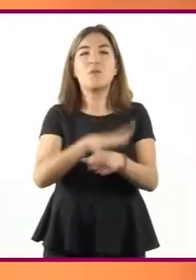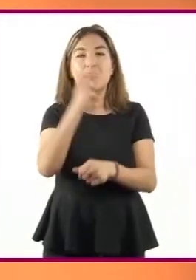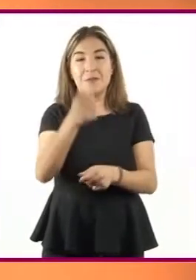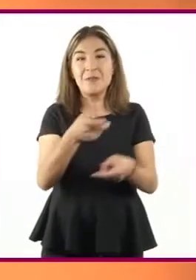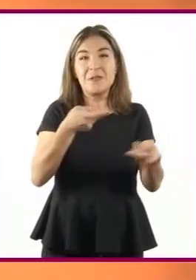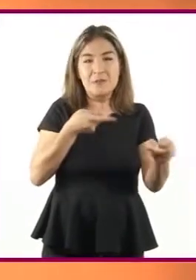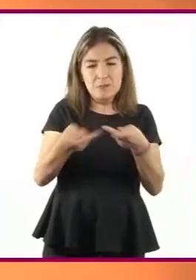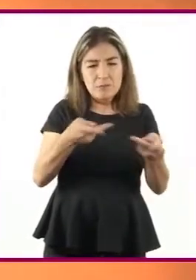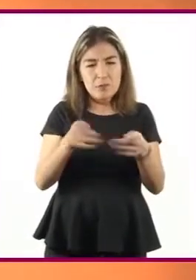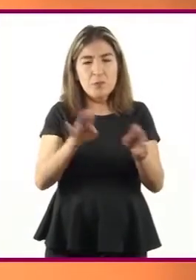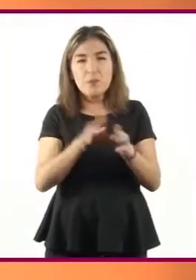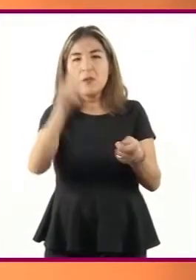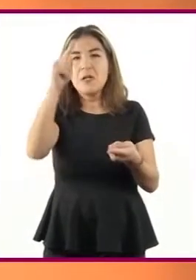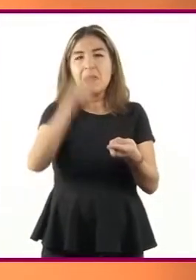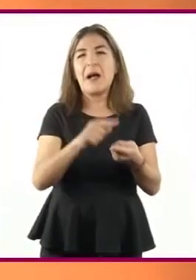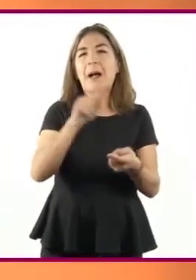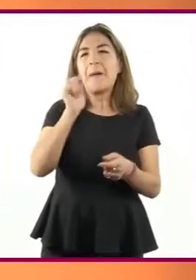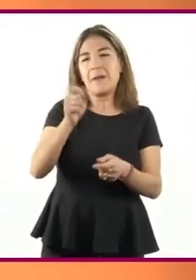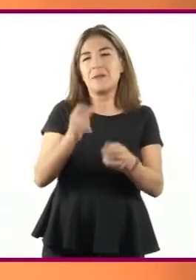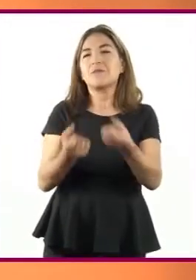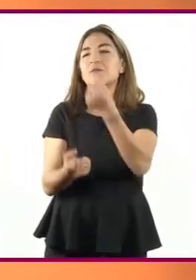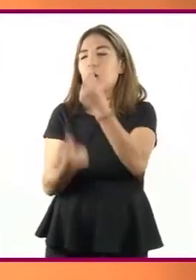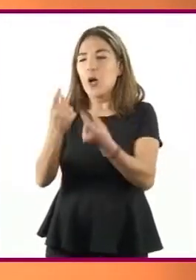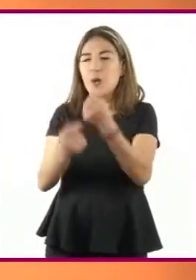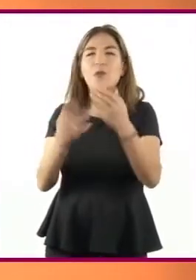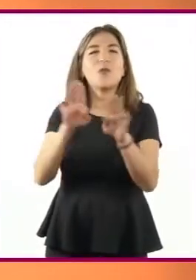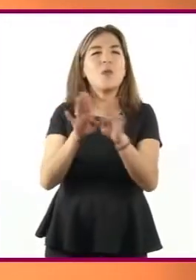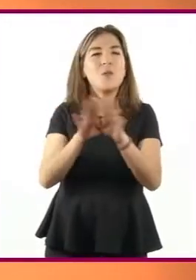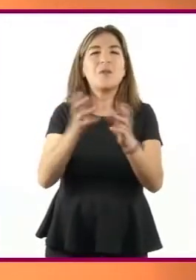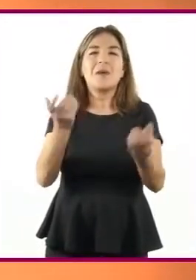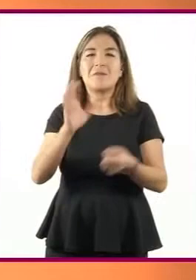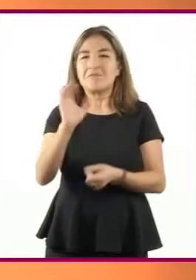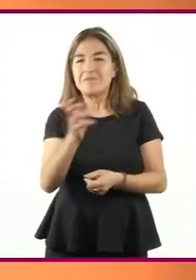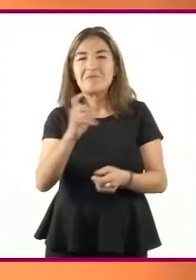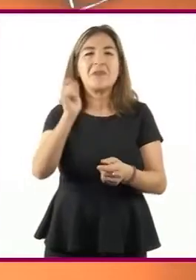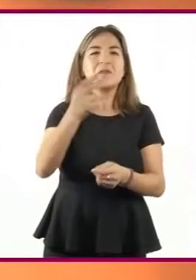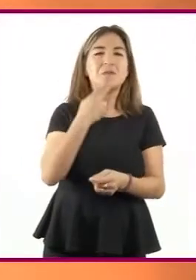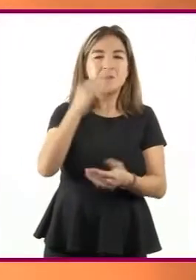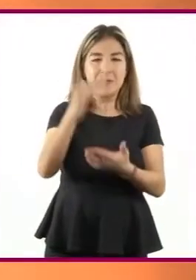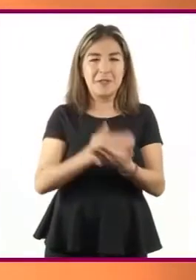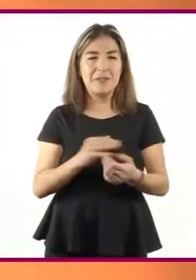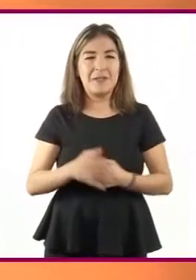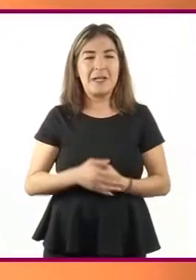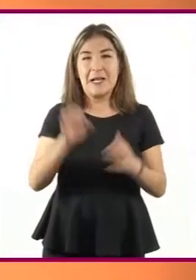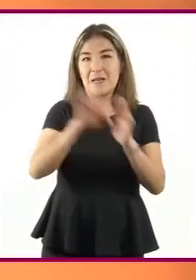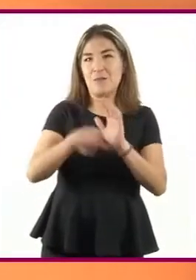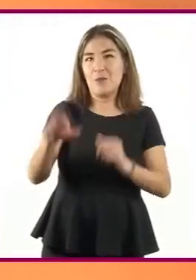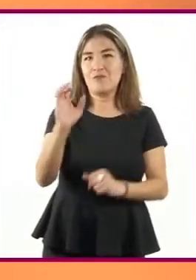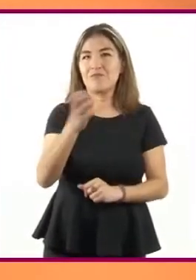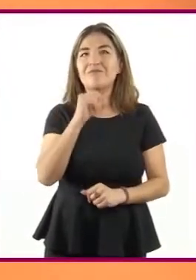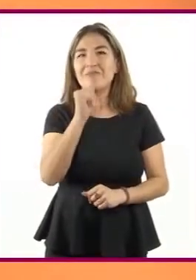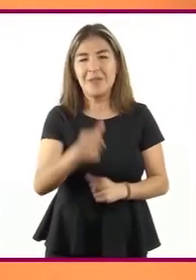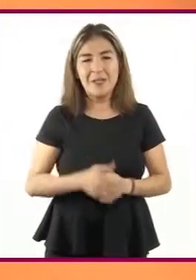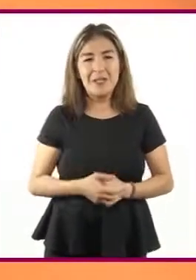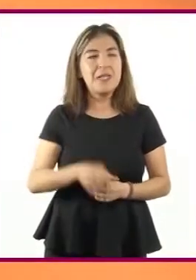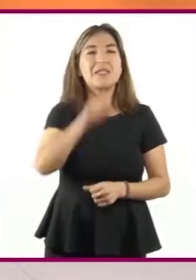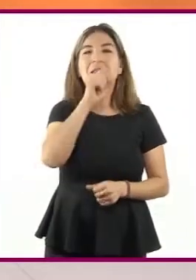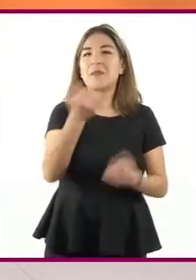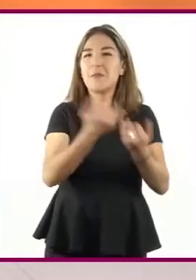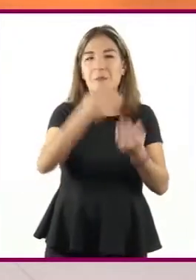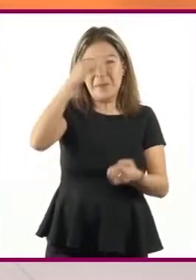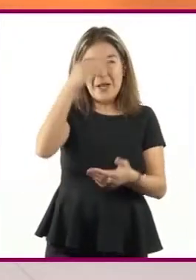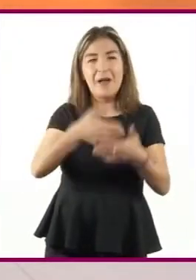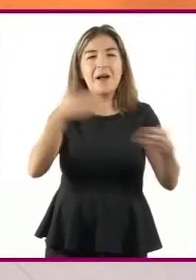cálculo que hicimos fue con muy pocos aparatos funcionando. No pusimos, por ejemplo, una lavadora, tampoco consideramos